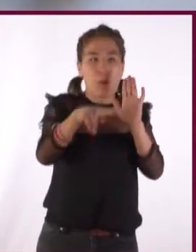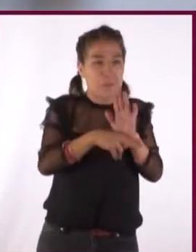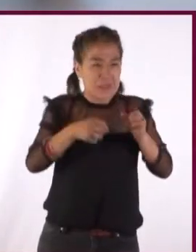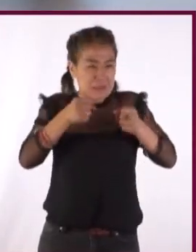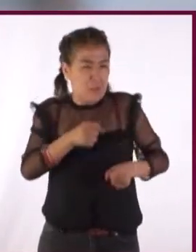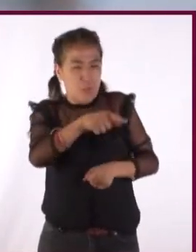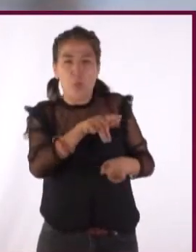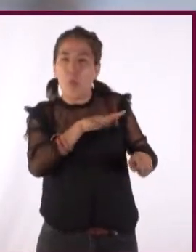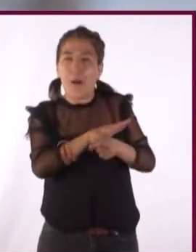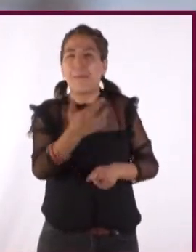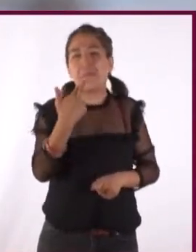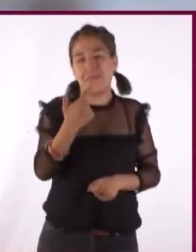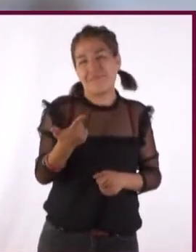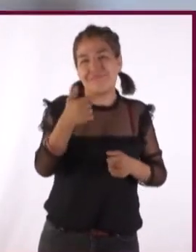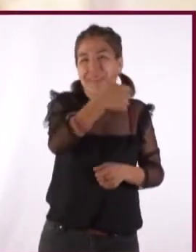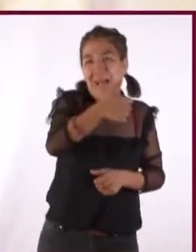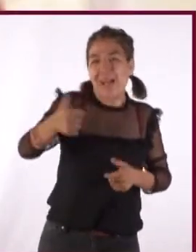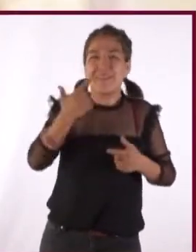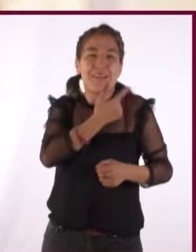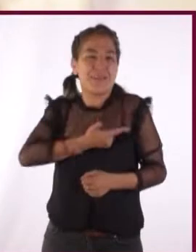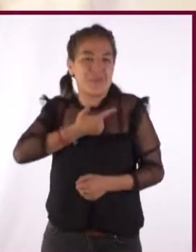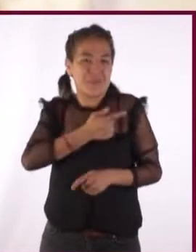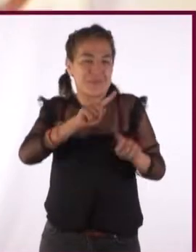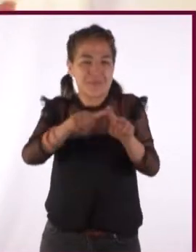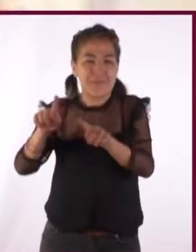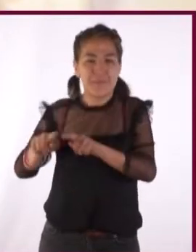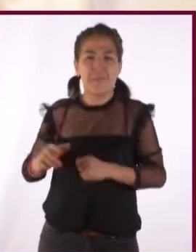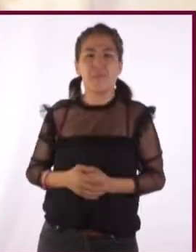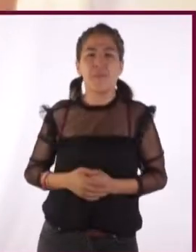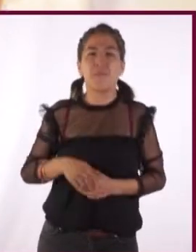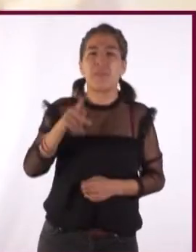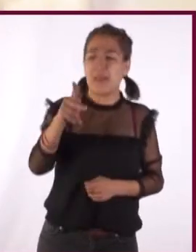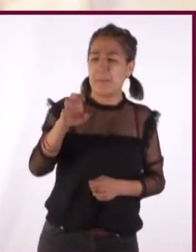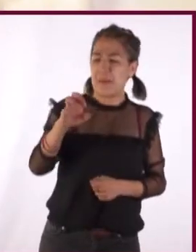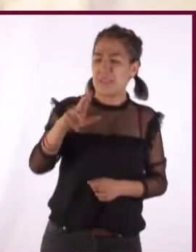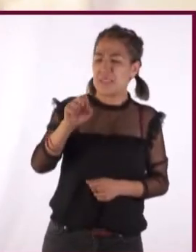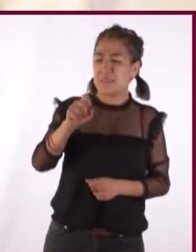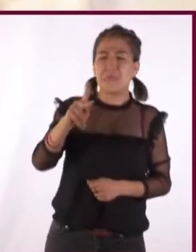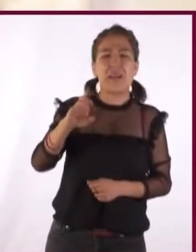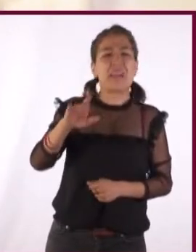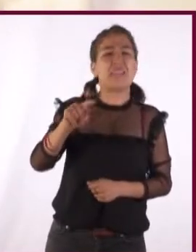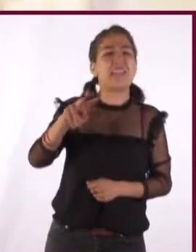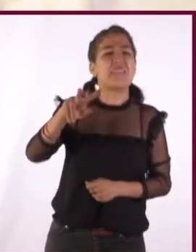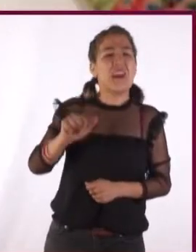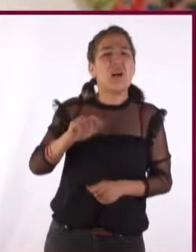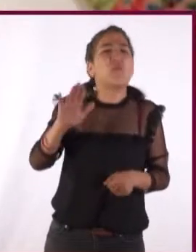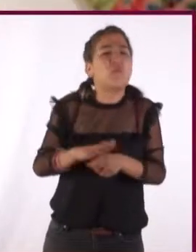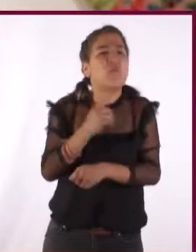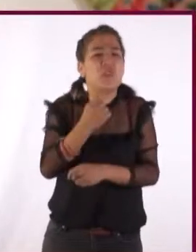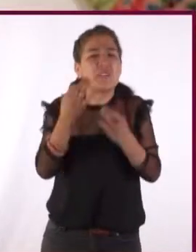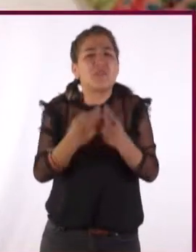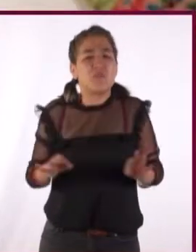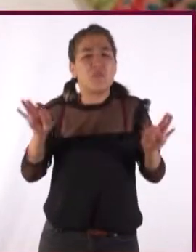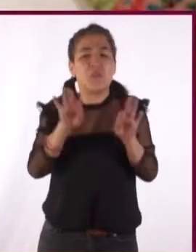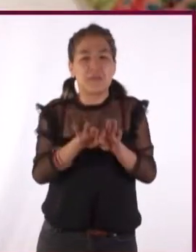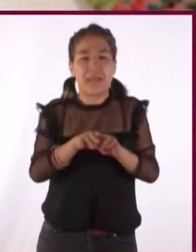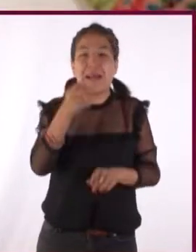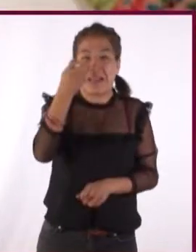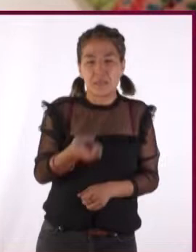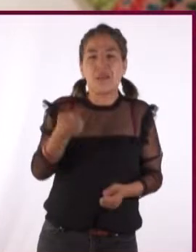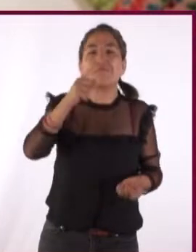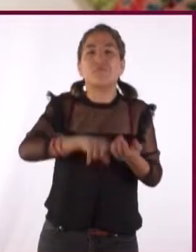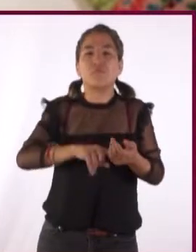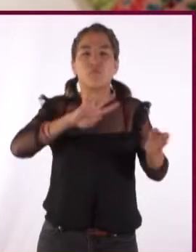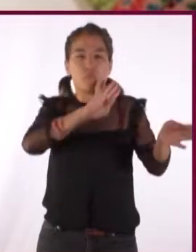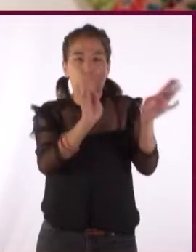sobre cuál es mejor, ¿no? ¿Por qué es importante la perspectiva para entender la realidad? Justo entendemos